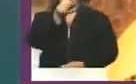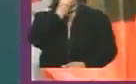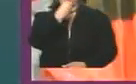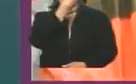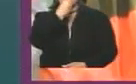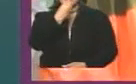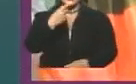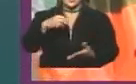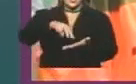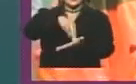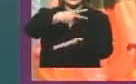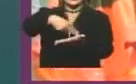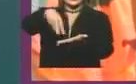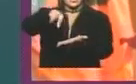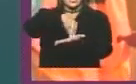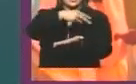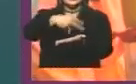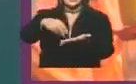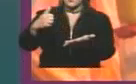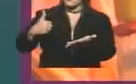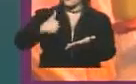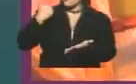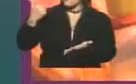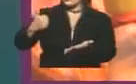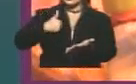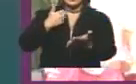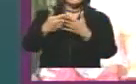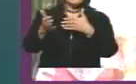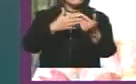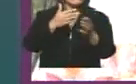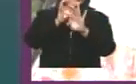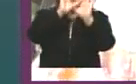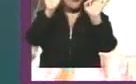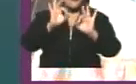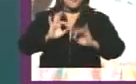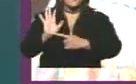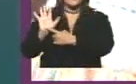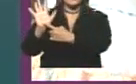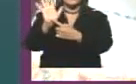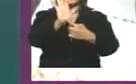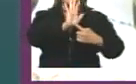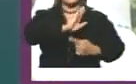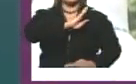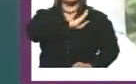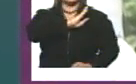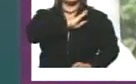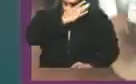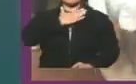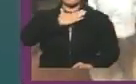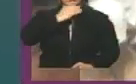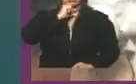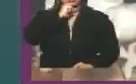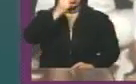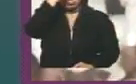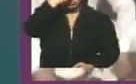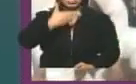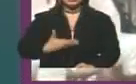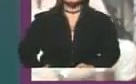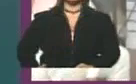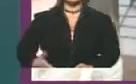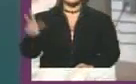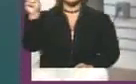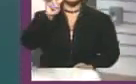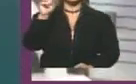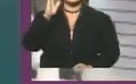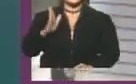comida, de la danza, cualquier manifestación que nos haga ser venezolanos, sobre todo en